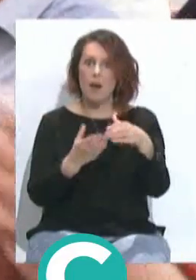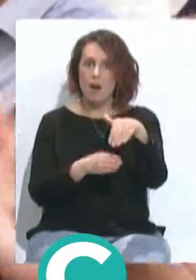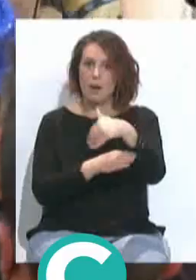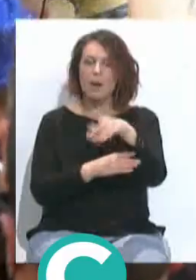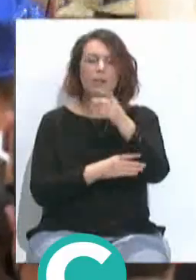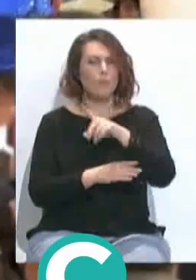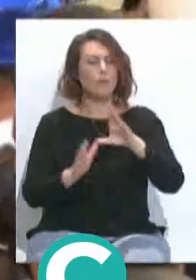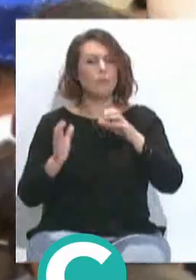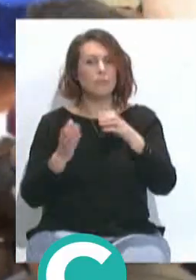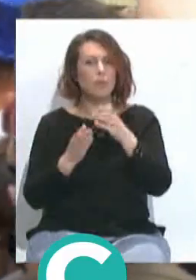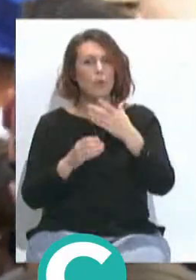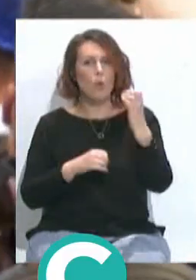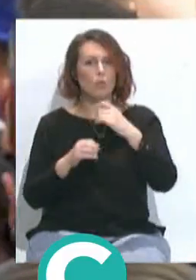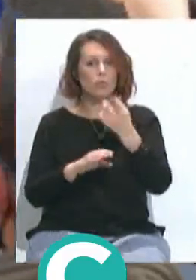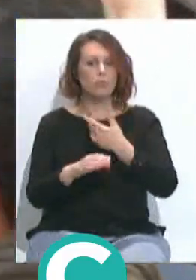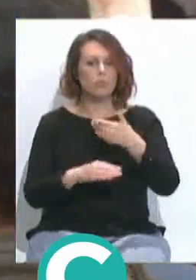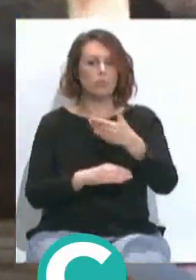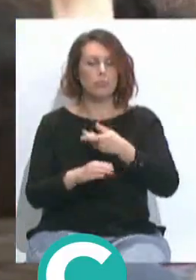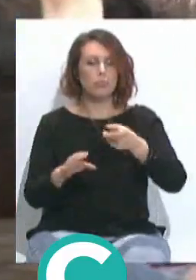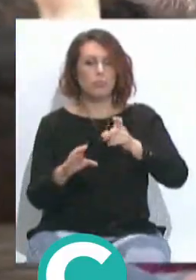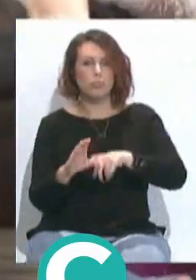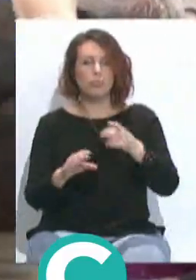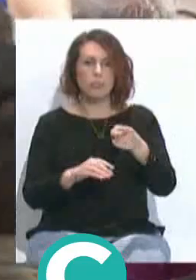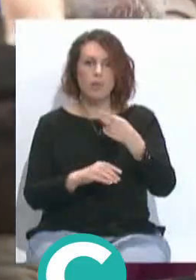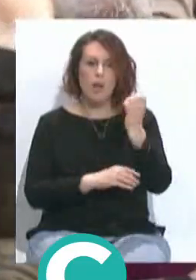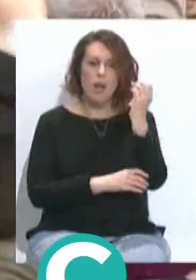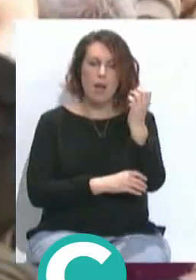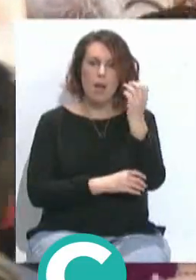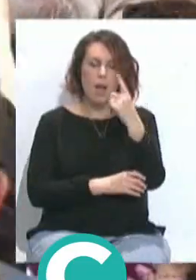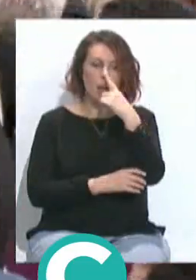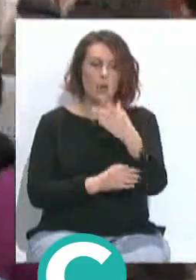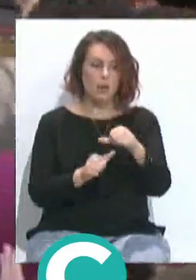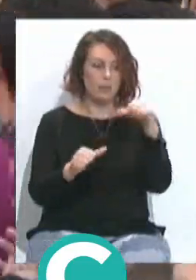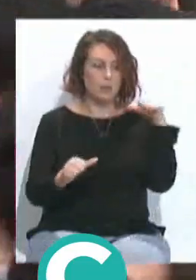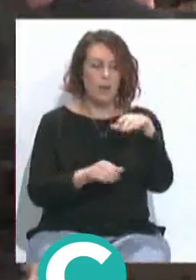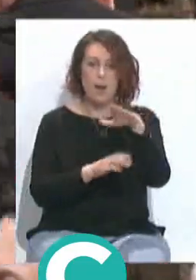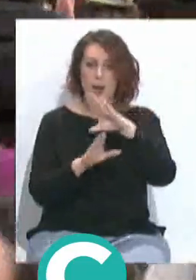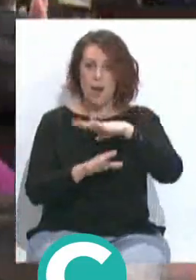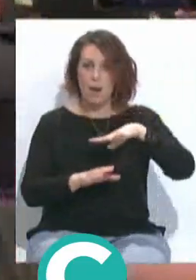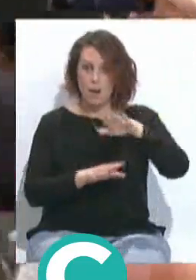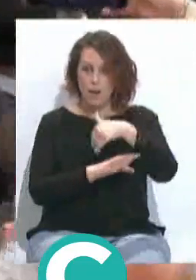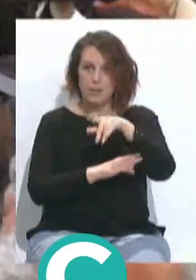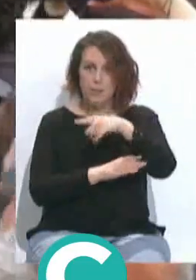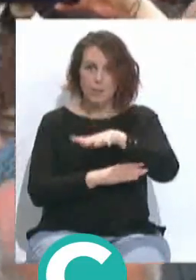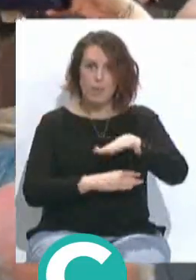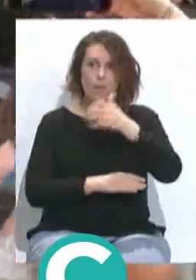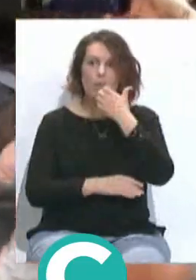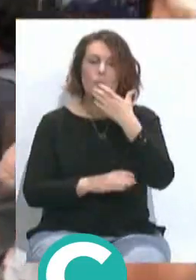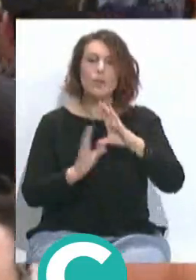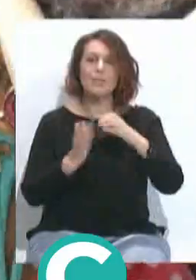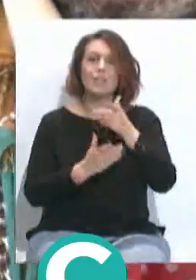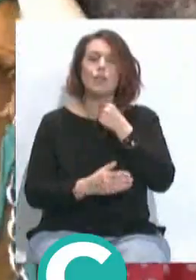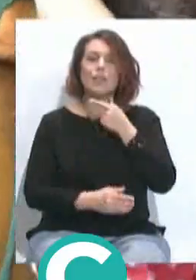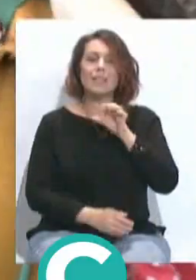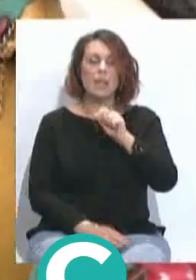también agrupaciones que participan en el concurso han ofrecido sus repertorios de años anteriores en calles y plazas. Como la chirigota del Selu, la